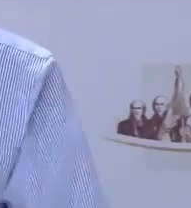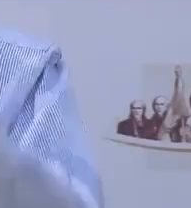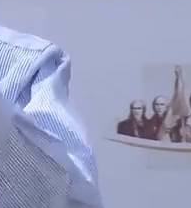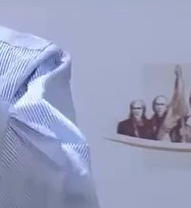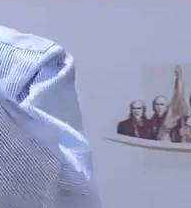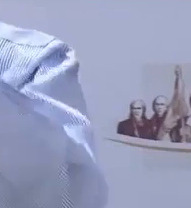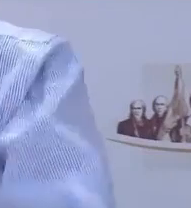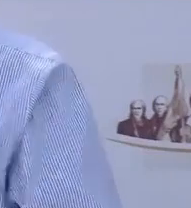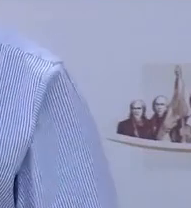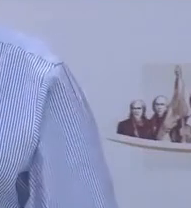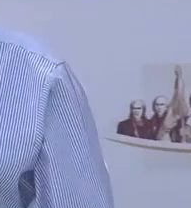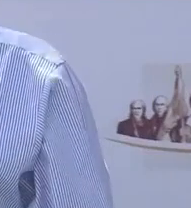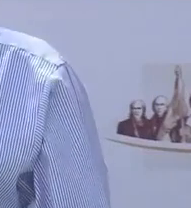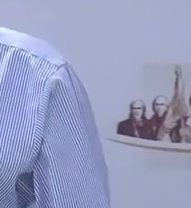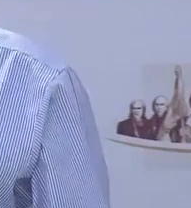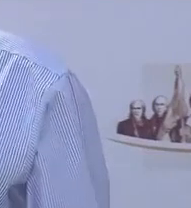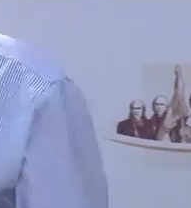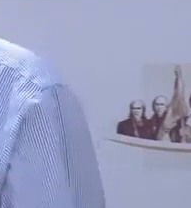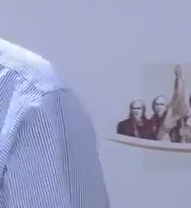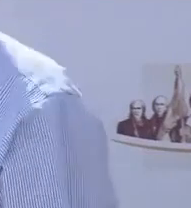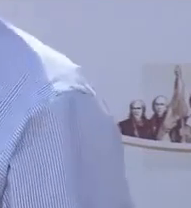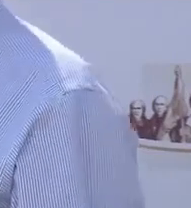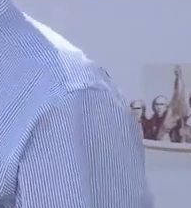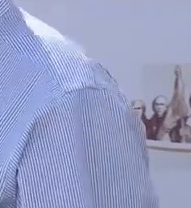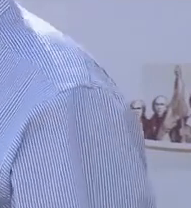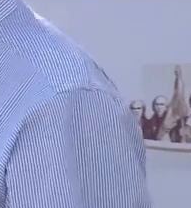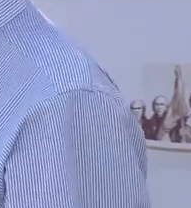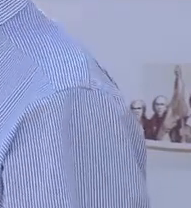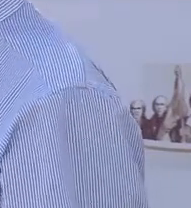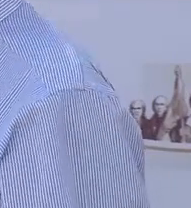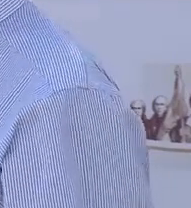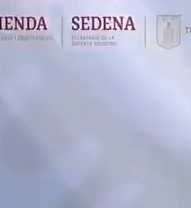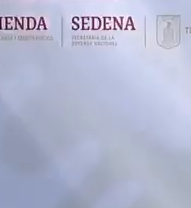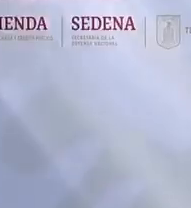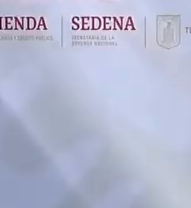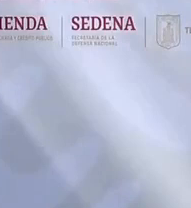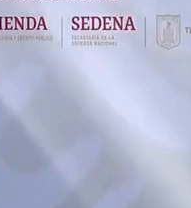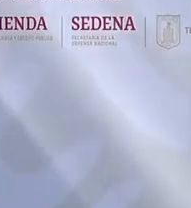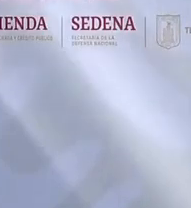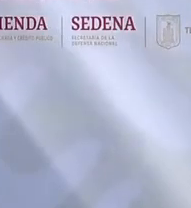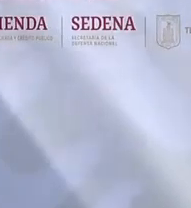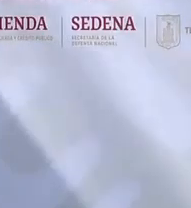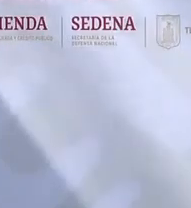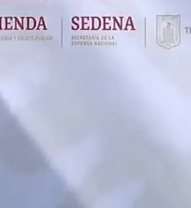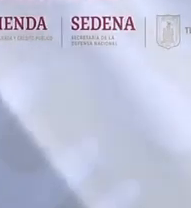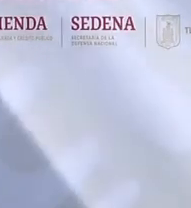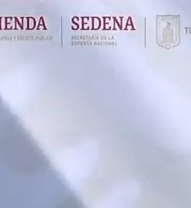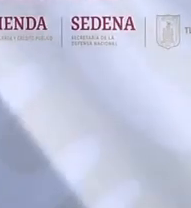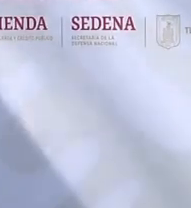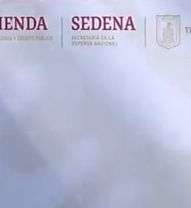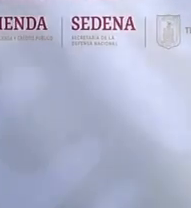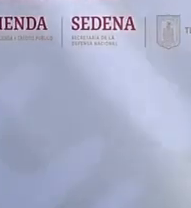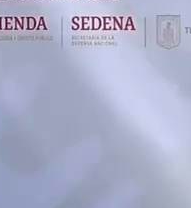que no debemos de olvidar, porque suele pasar de que al pueblo se le desprecia